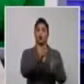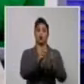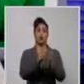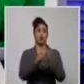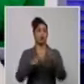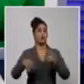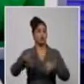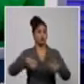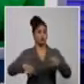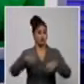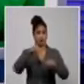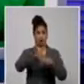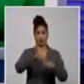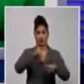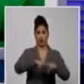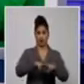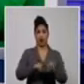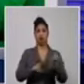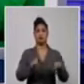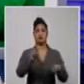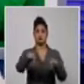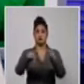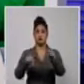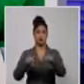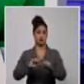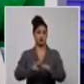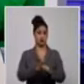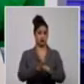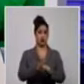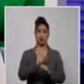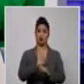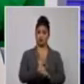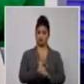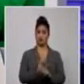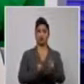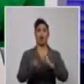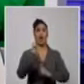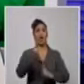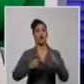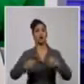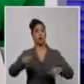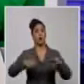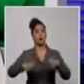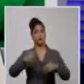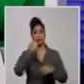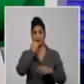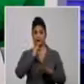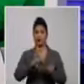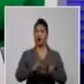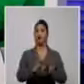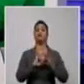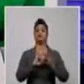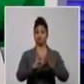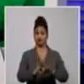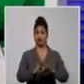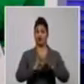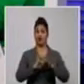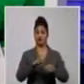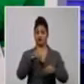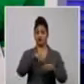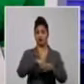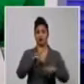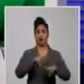Habana, con algunos municipios, como vamos a ver más adelante, con una mayor incidencia, pero